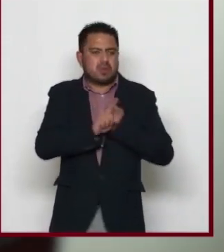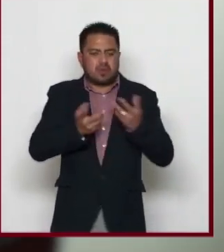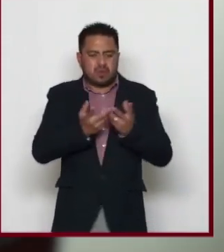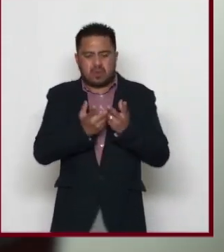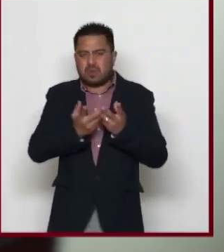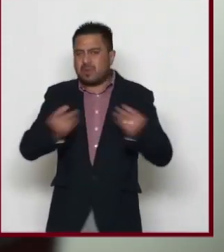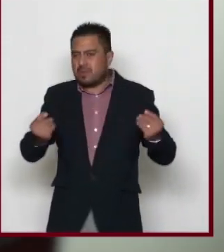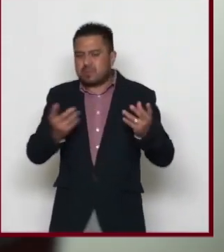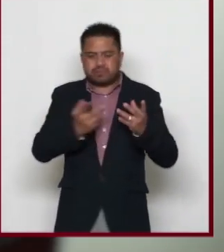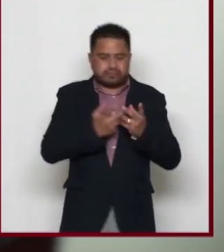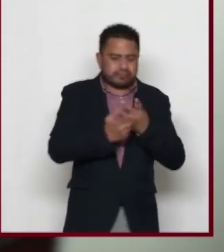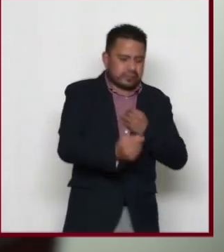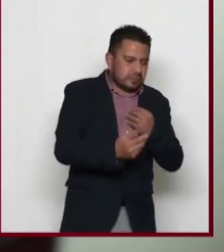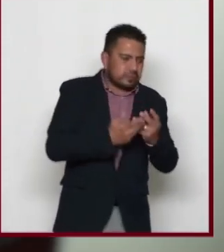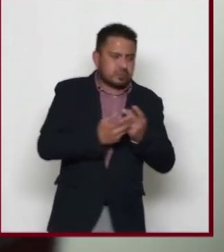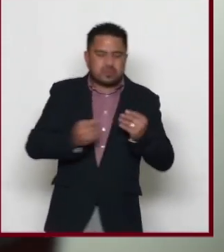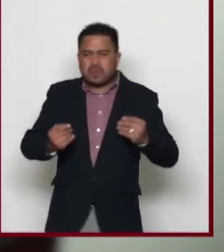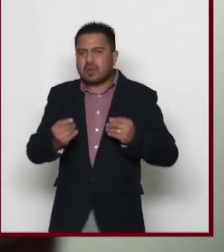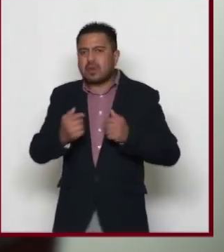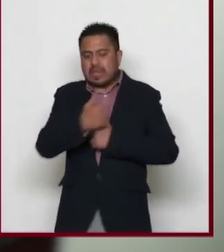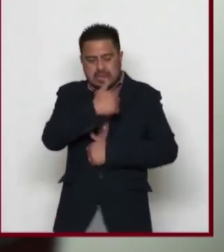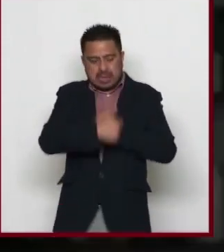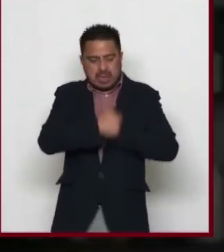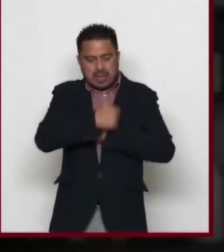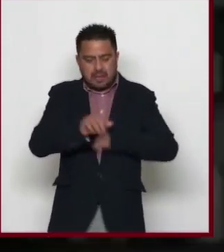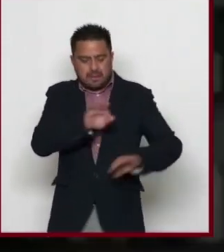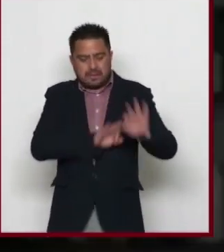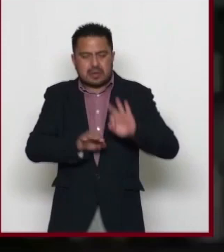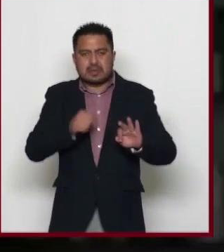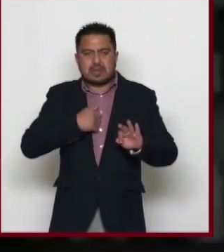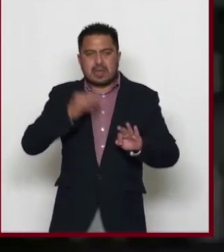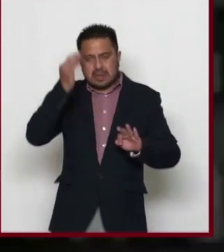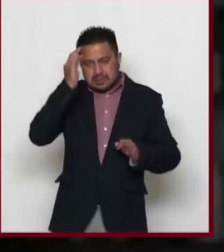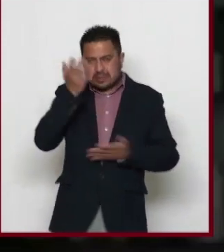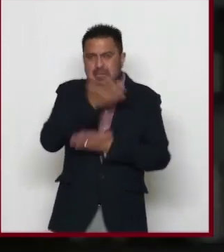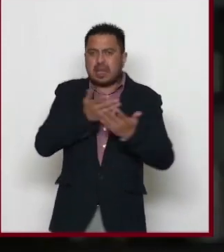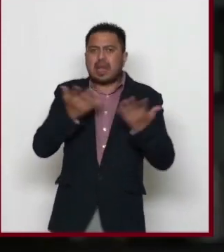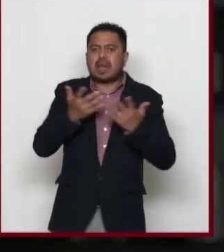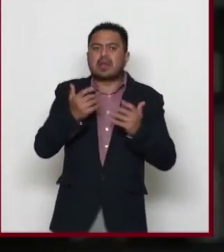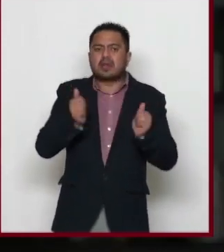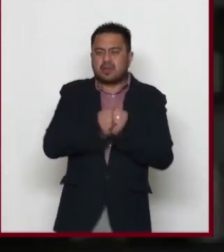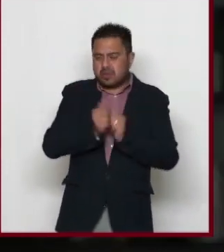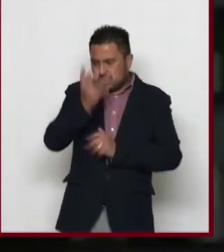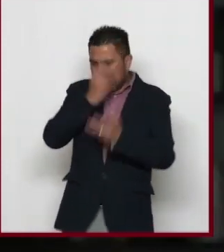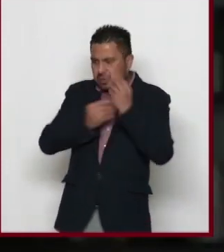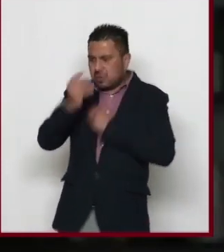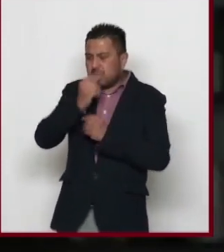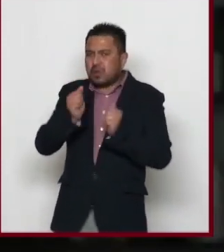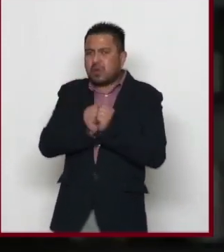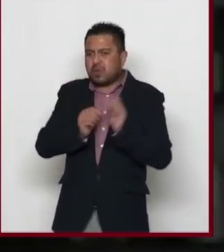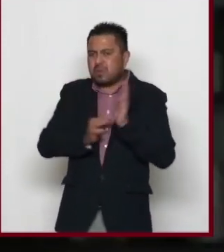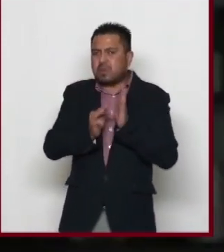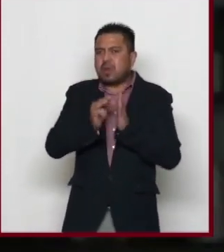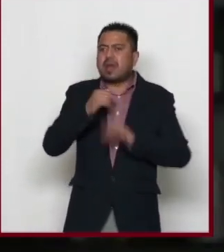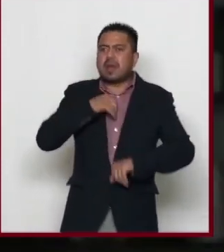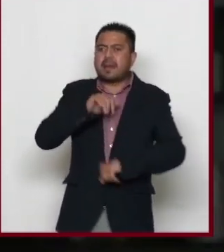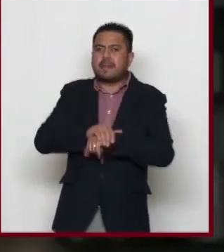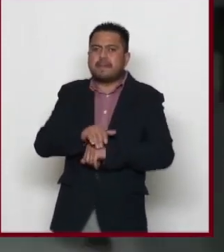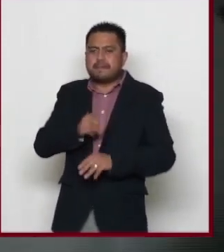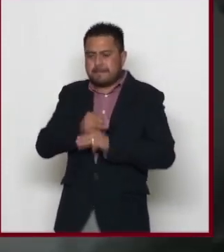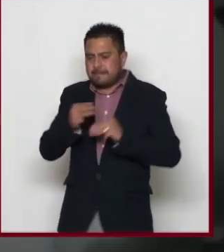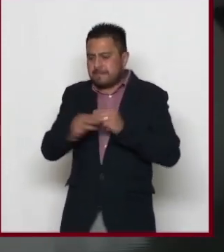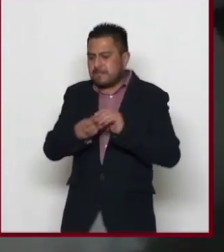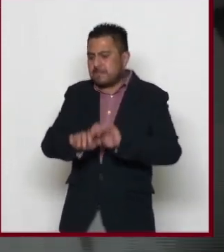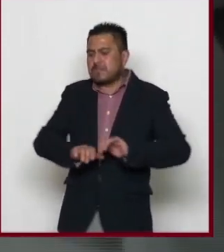Yo estudié física porque me gustaba resolver problemas. Y durante la carrera de física hice mi servicio social,